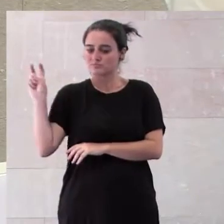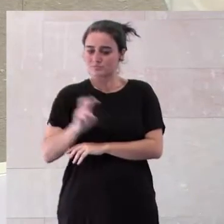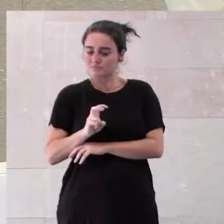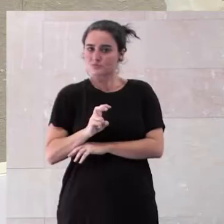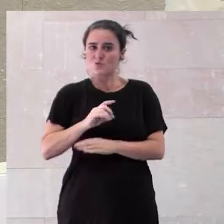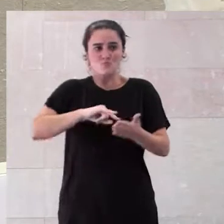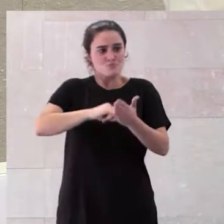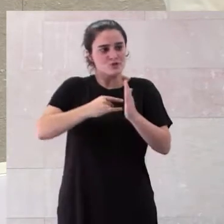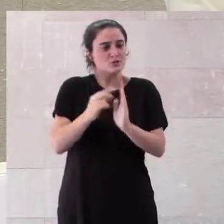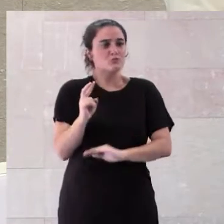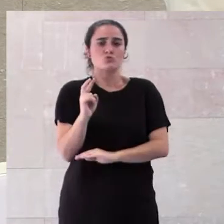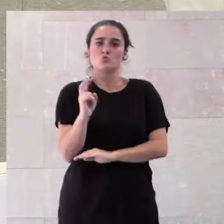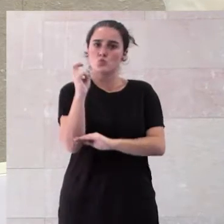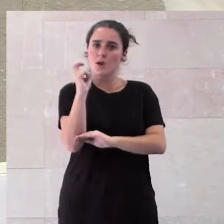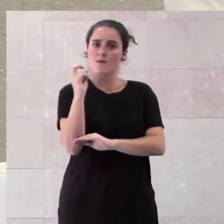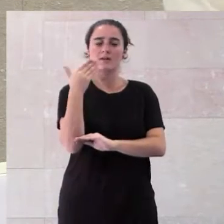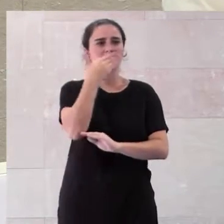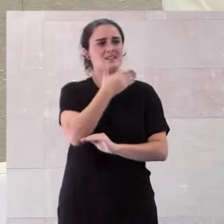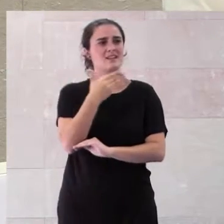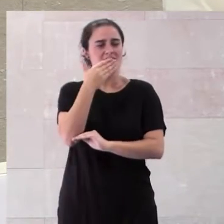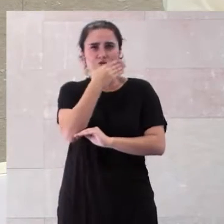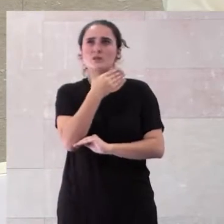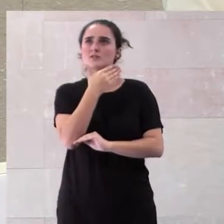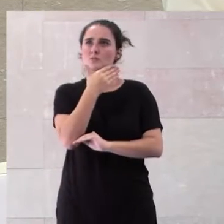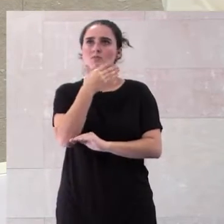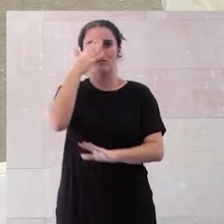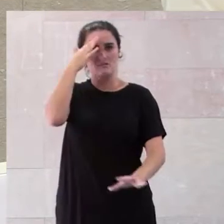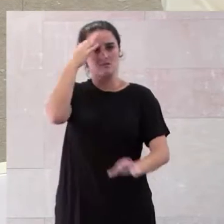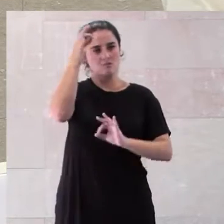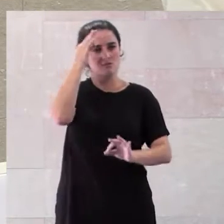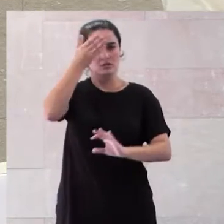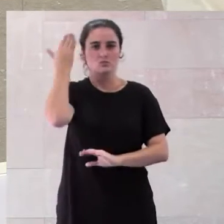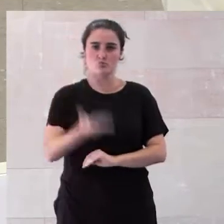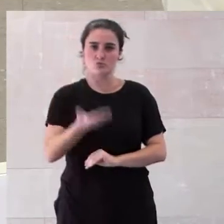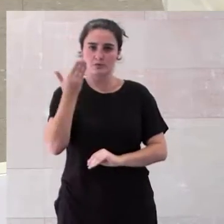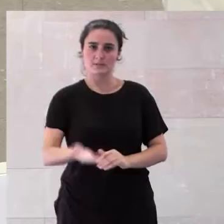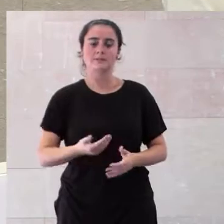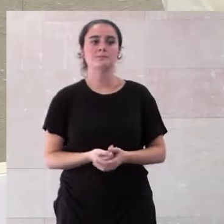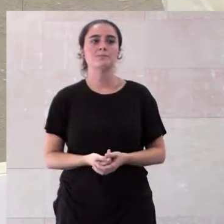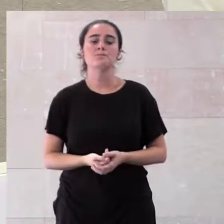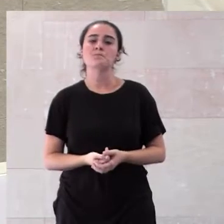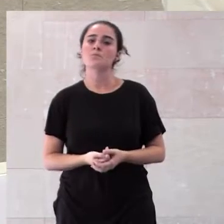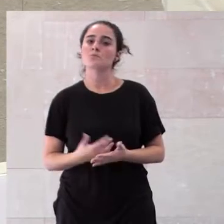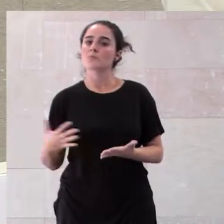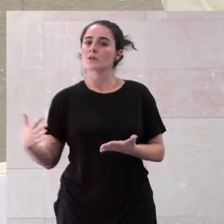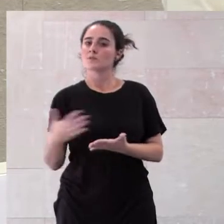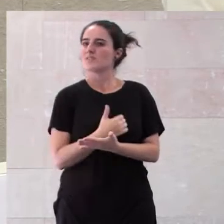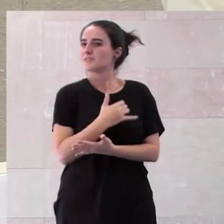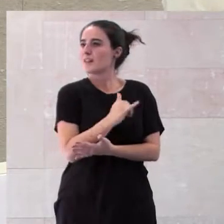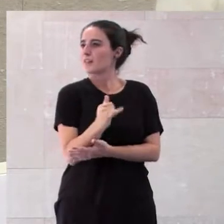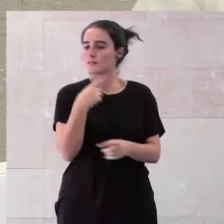berritasun proiektan eta eskola honek ematen dio zentsua neurri handi batea. Denotugu asko